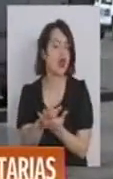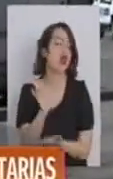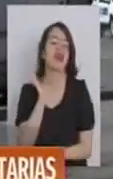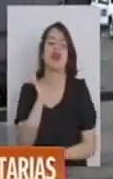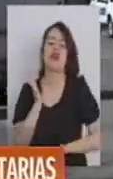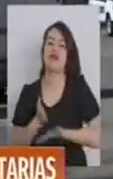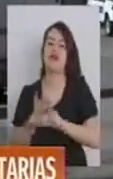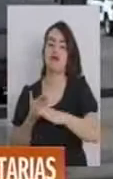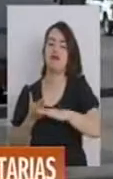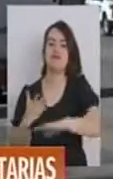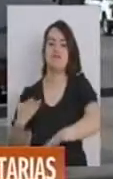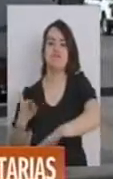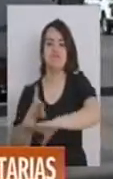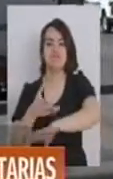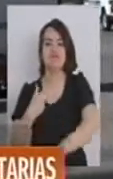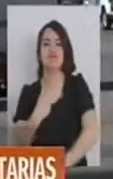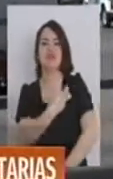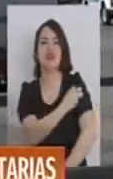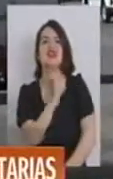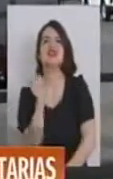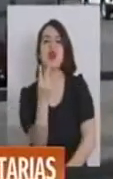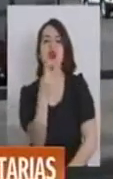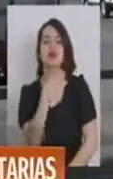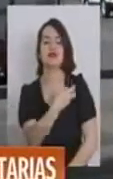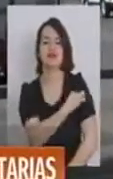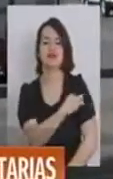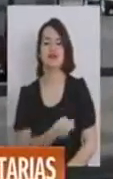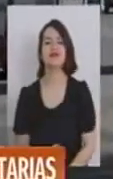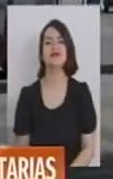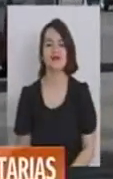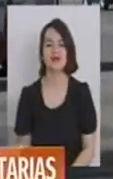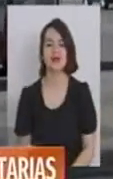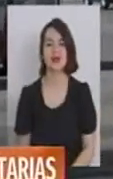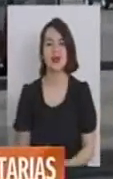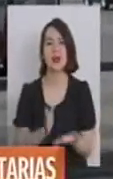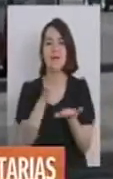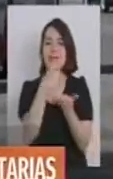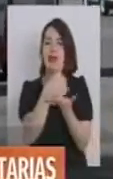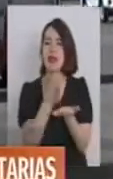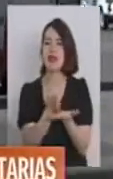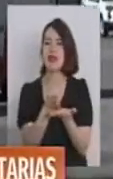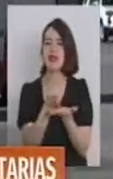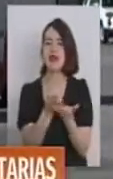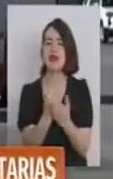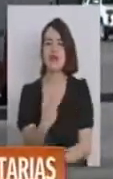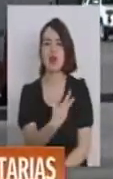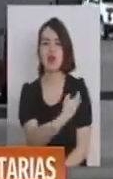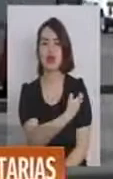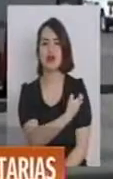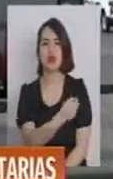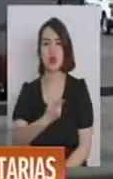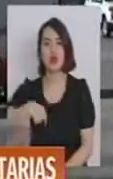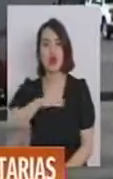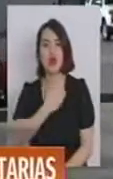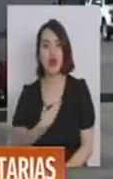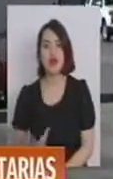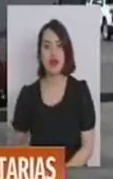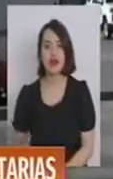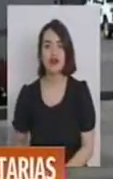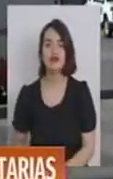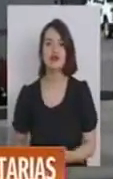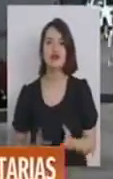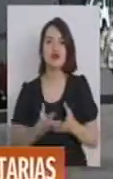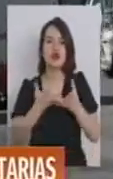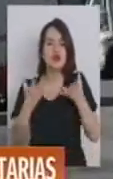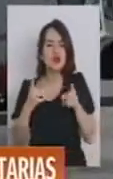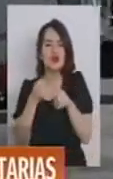debe administrarse la segunda dosis. El plan de vacunación de nuestro gobierno es muy ambicioso, es